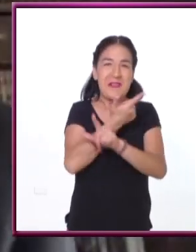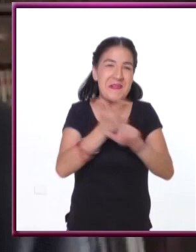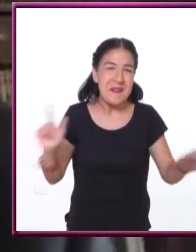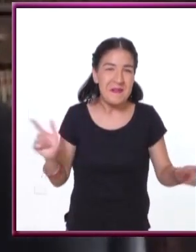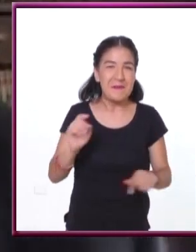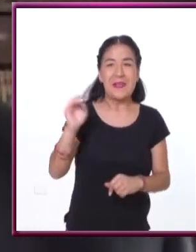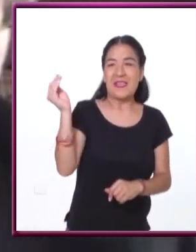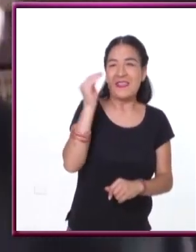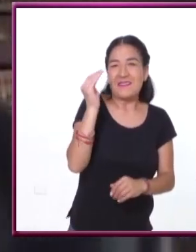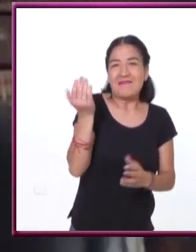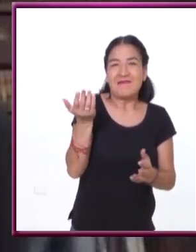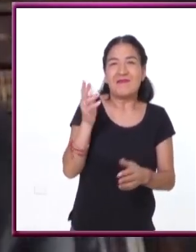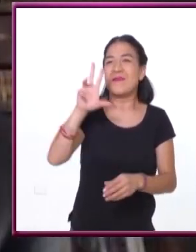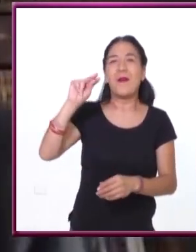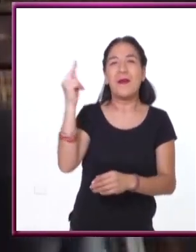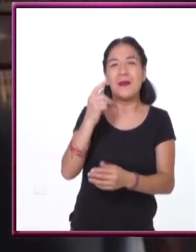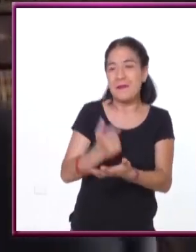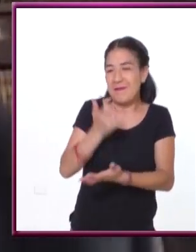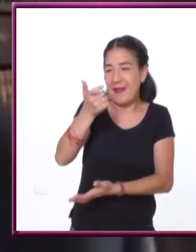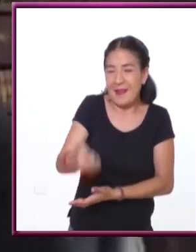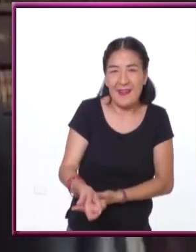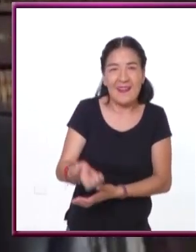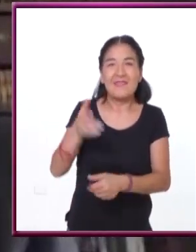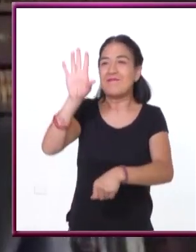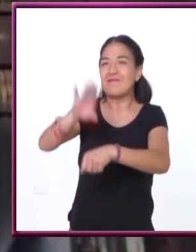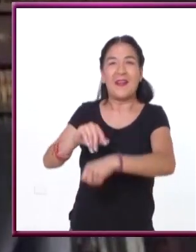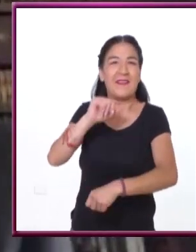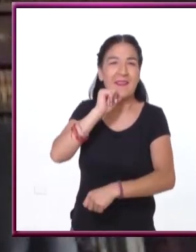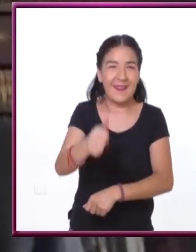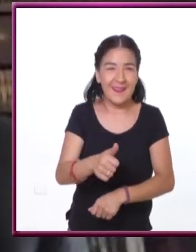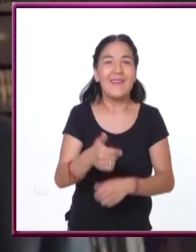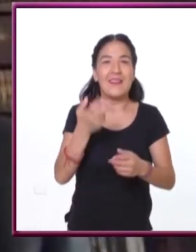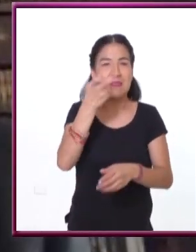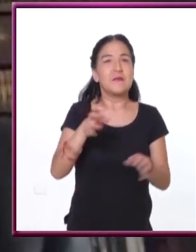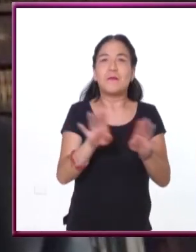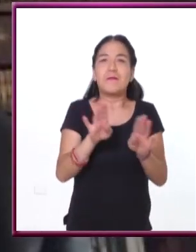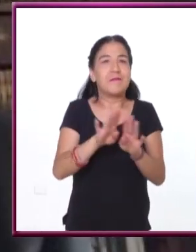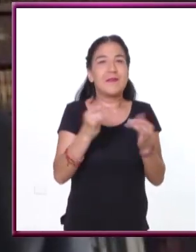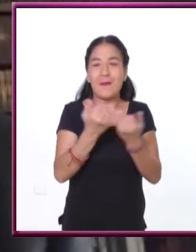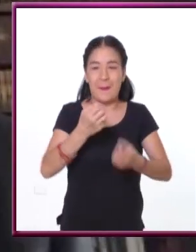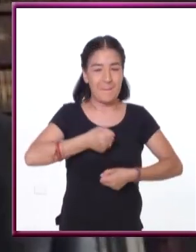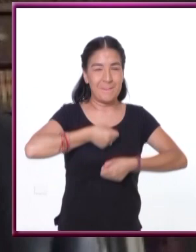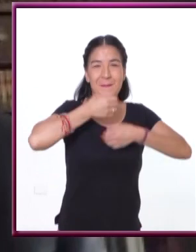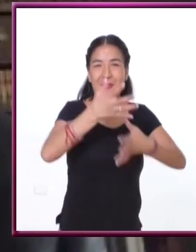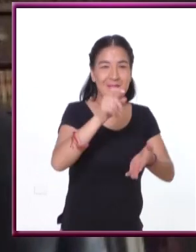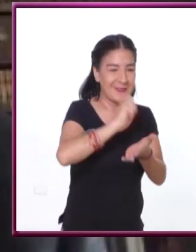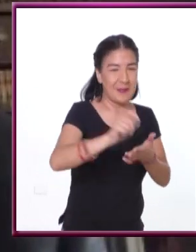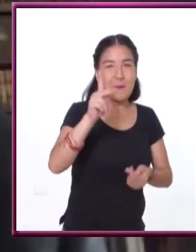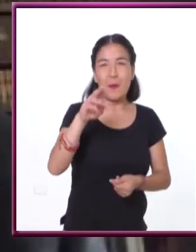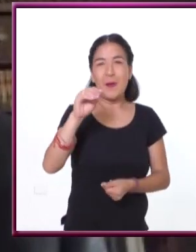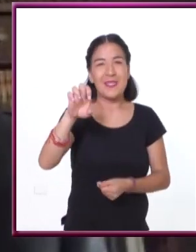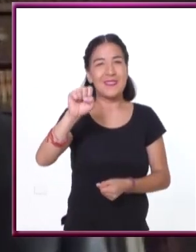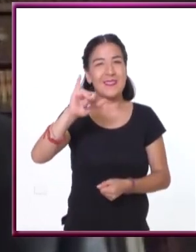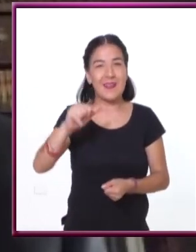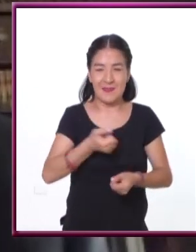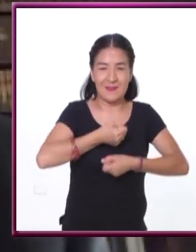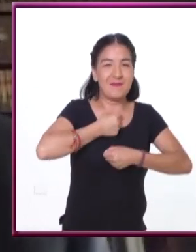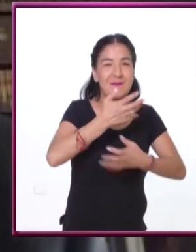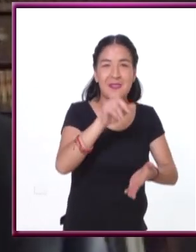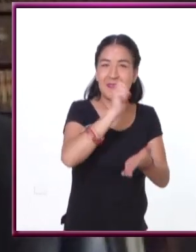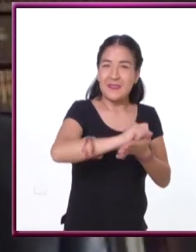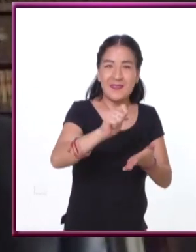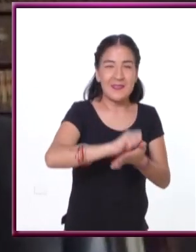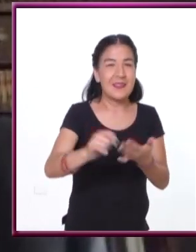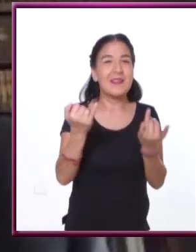gratuita sin pedirle permiso a nadie, lo mismo que hacemos con la poesía. Al menos es lo que me enseñó mi